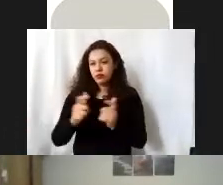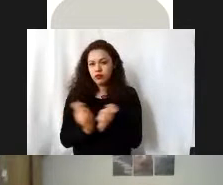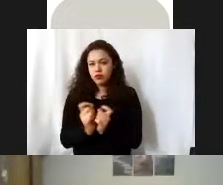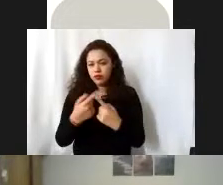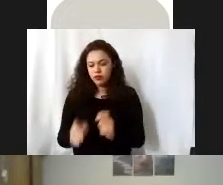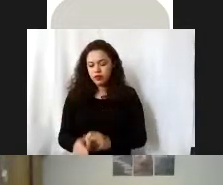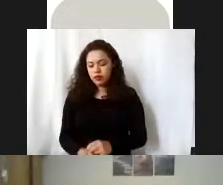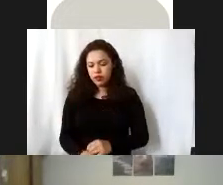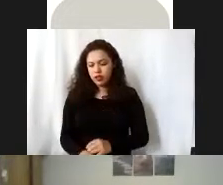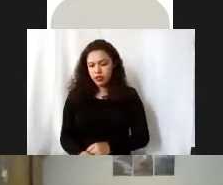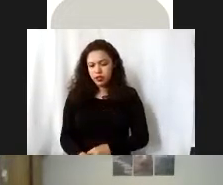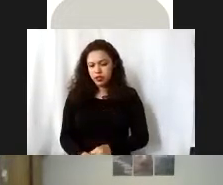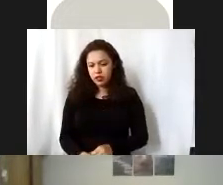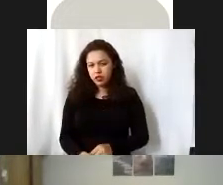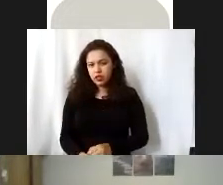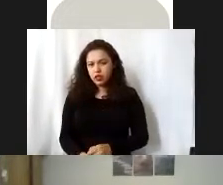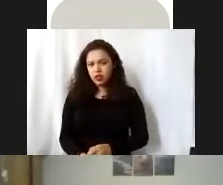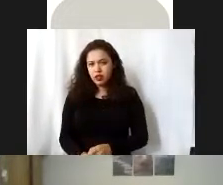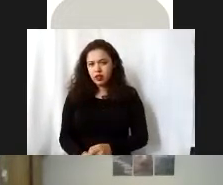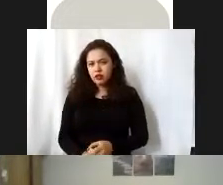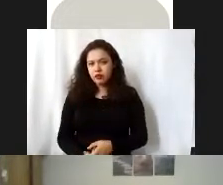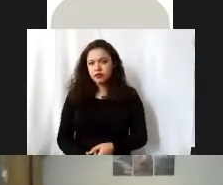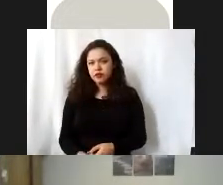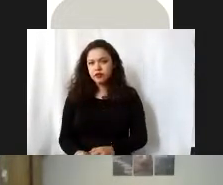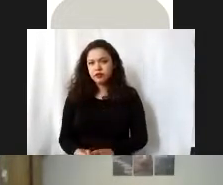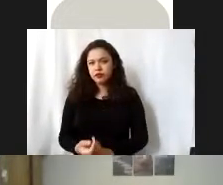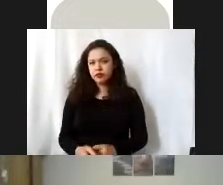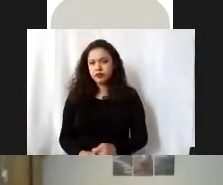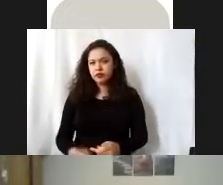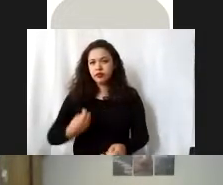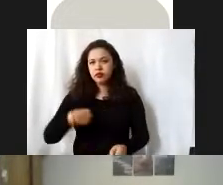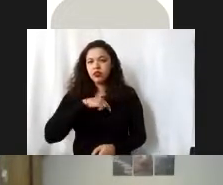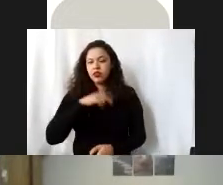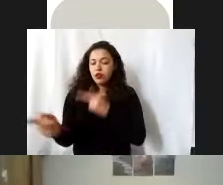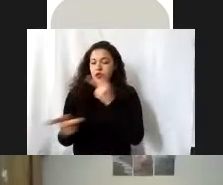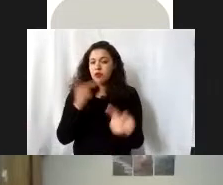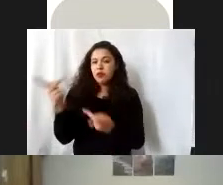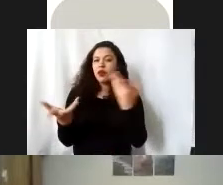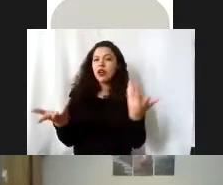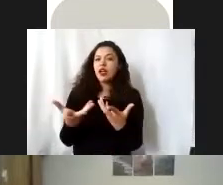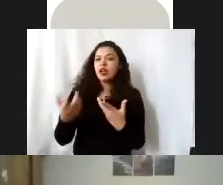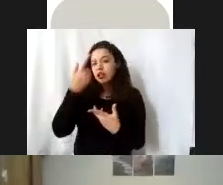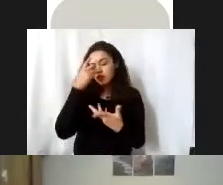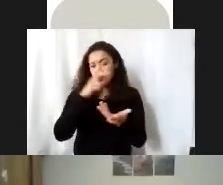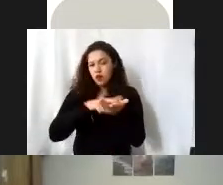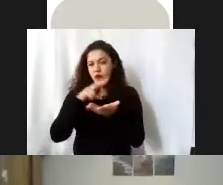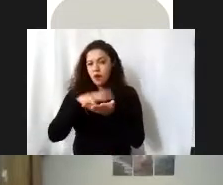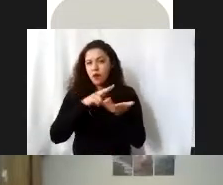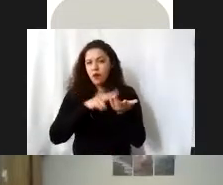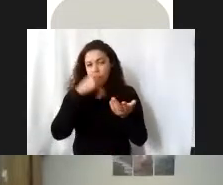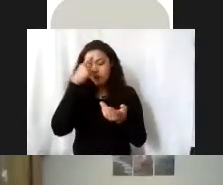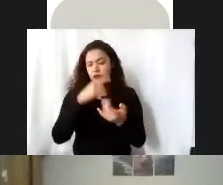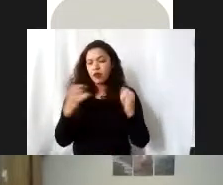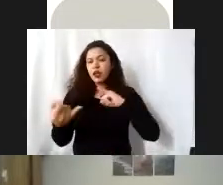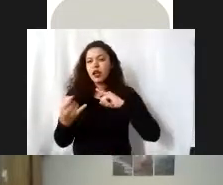entonces habría que hacernos estas preguntas, estas valoraciones a nuestro instrumento,